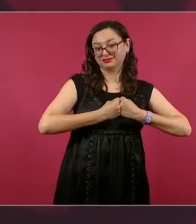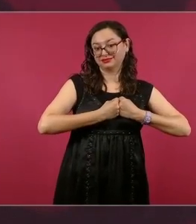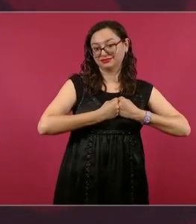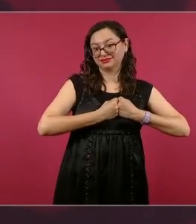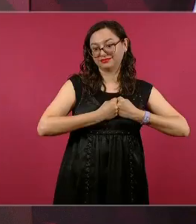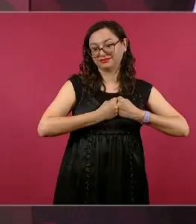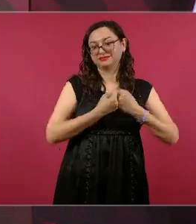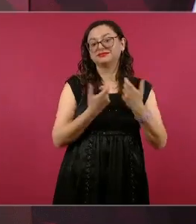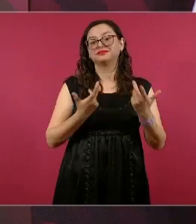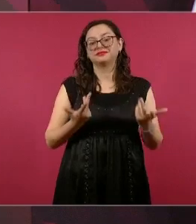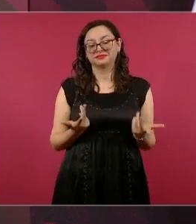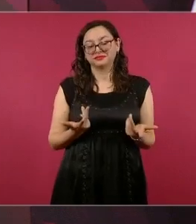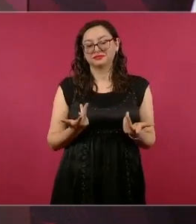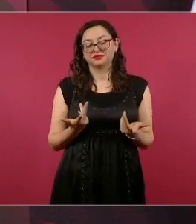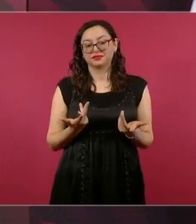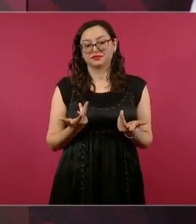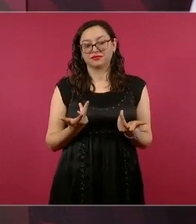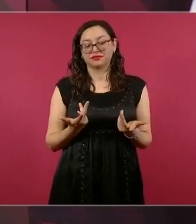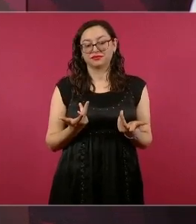¿Y